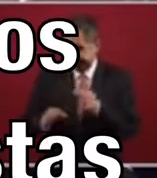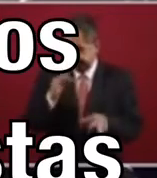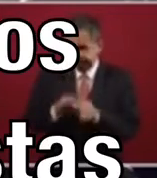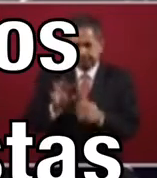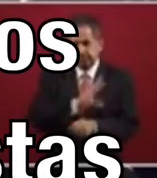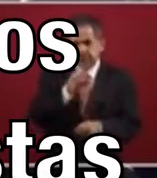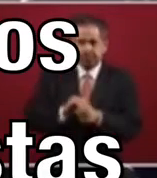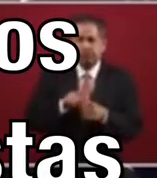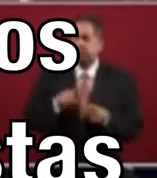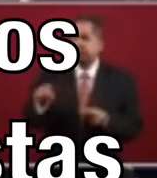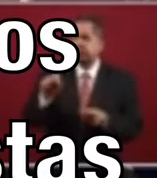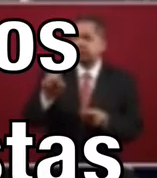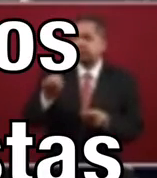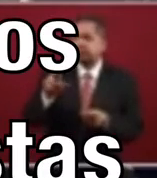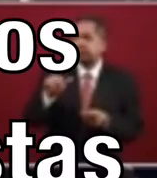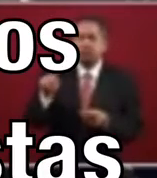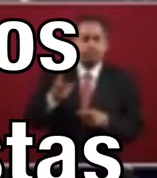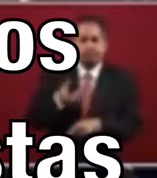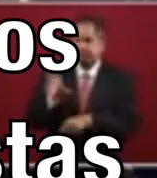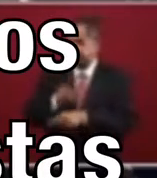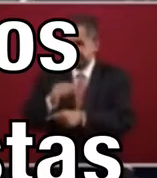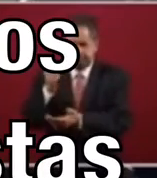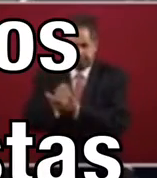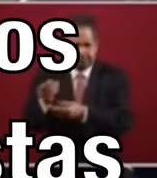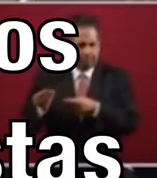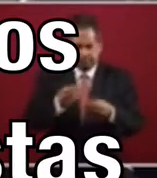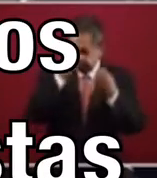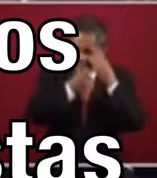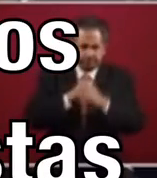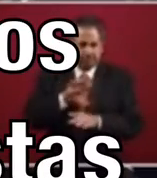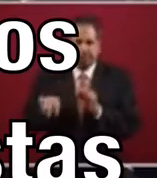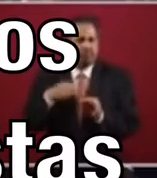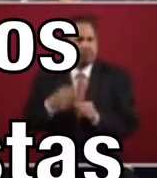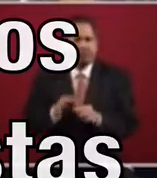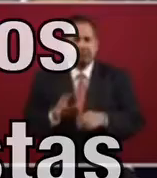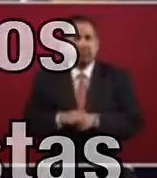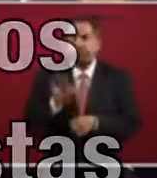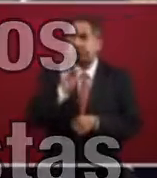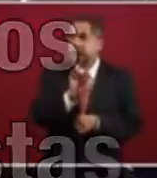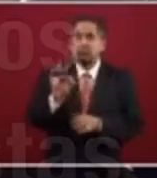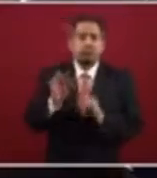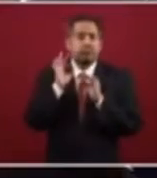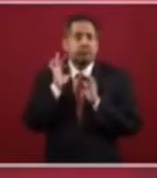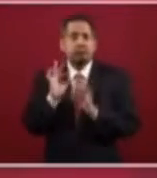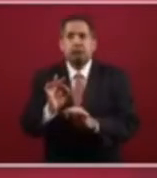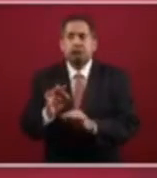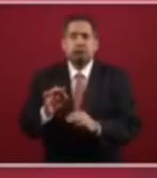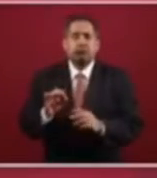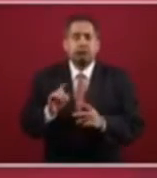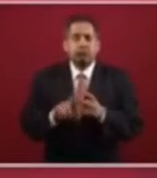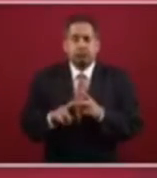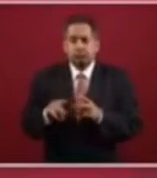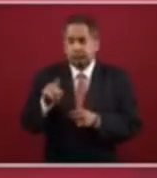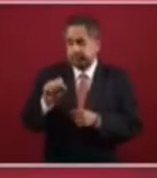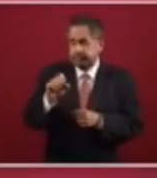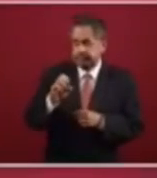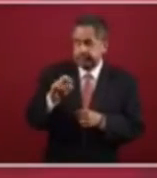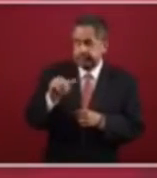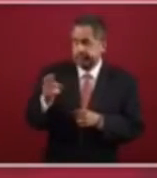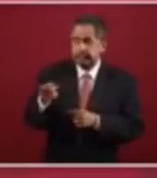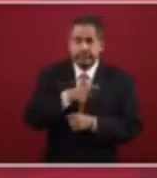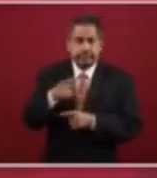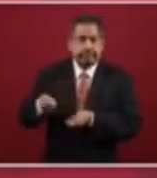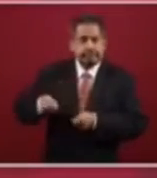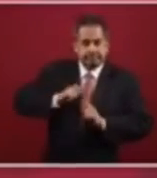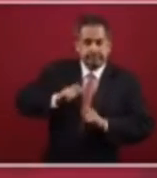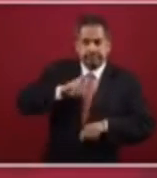a Semarnat ya se entregaron, ya están en evaluación y como fecha límite tiene la Semarnat